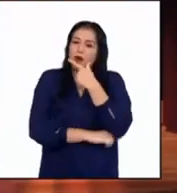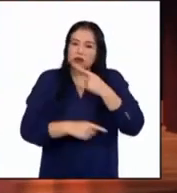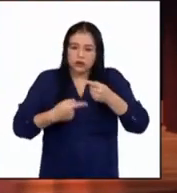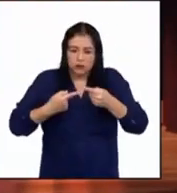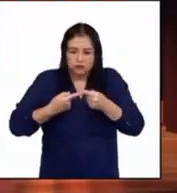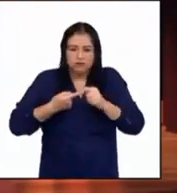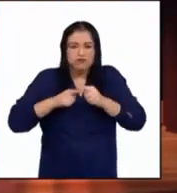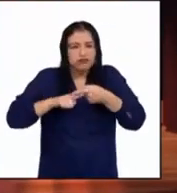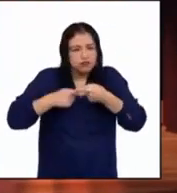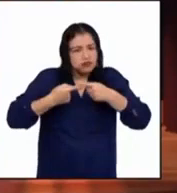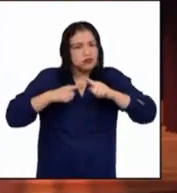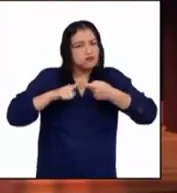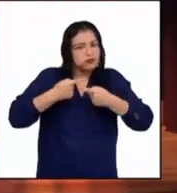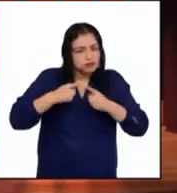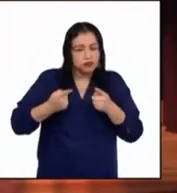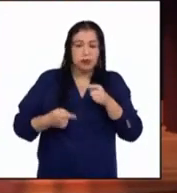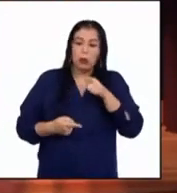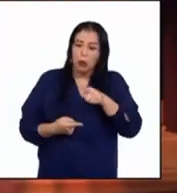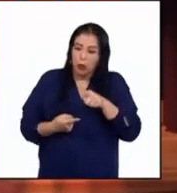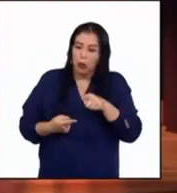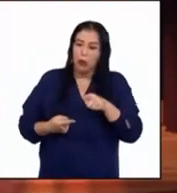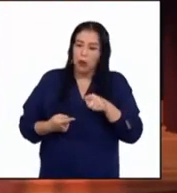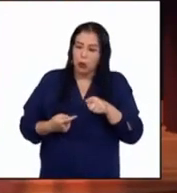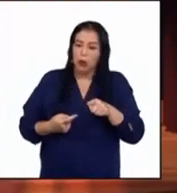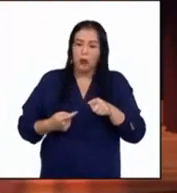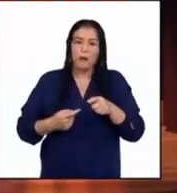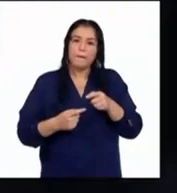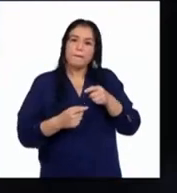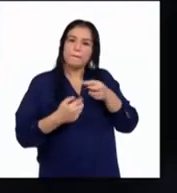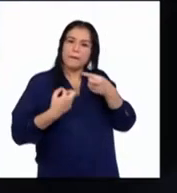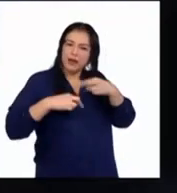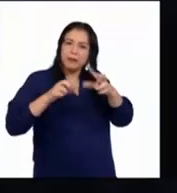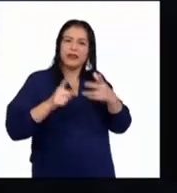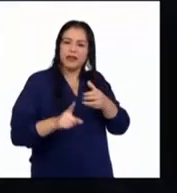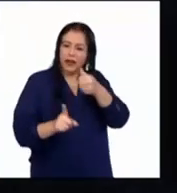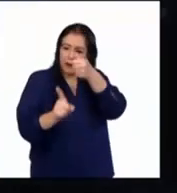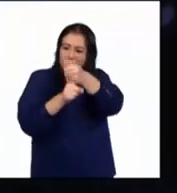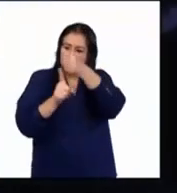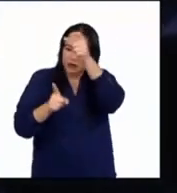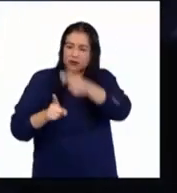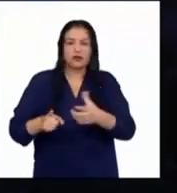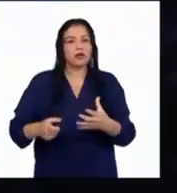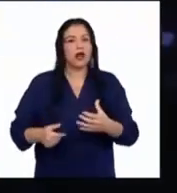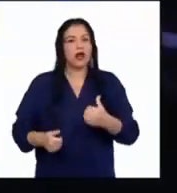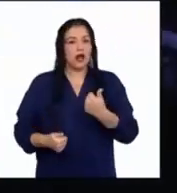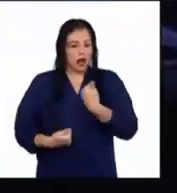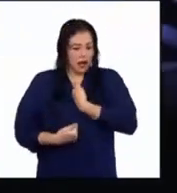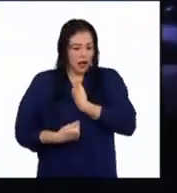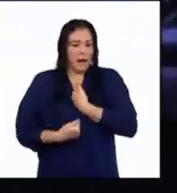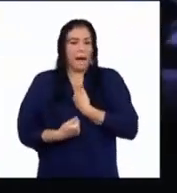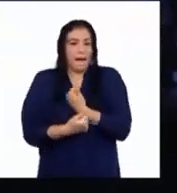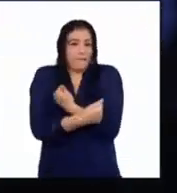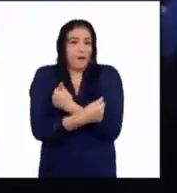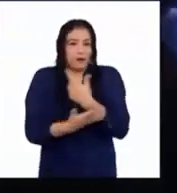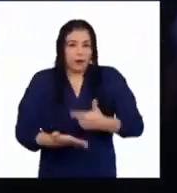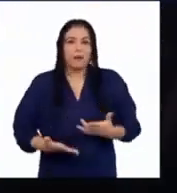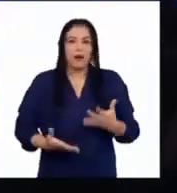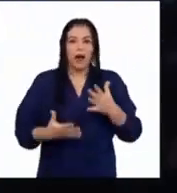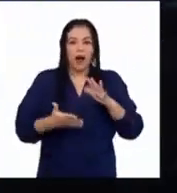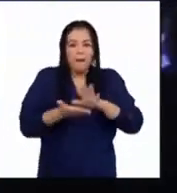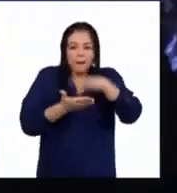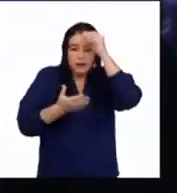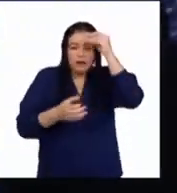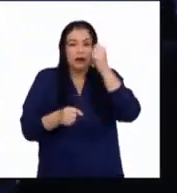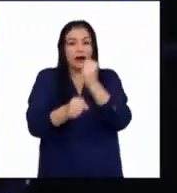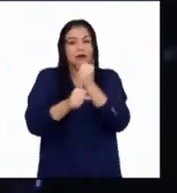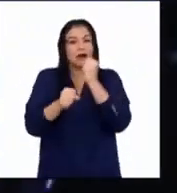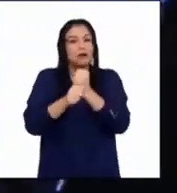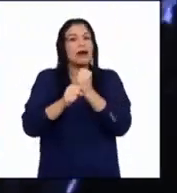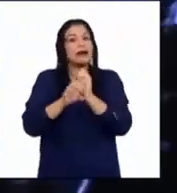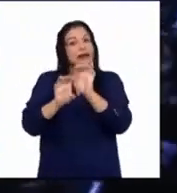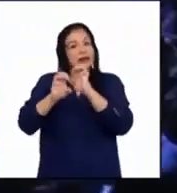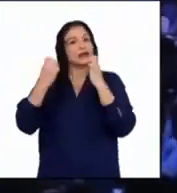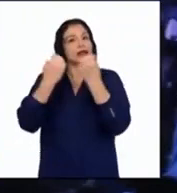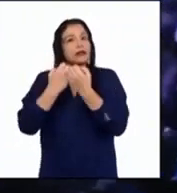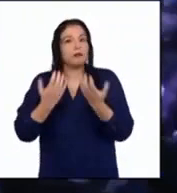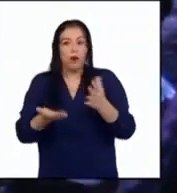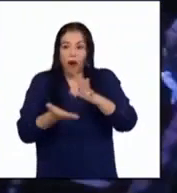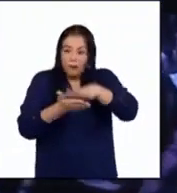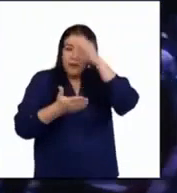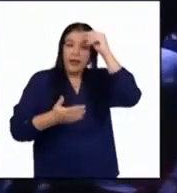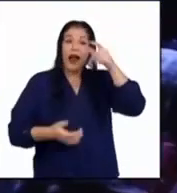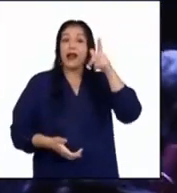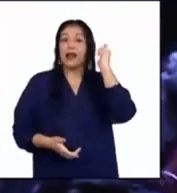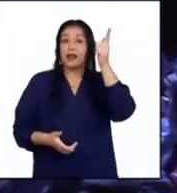que les permitía desarrollar su autoestima a niveles muy altos, aprender a trabajar en equipo, aprender a liderar este pequeño